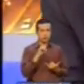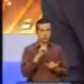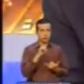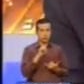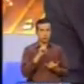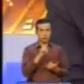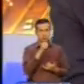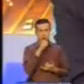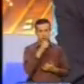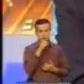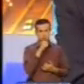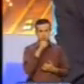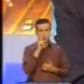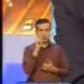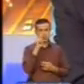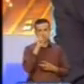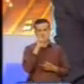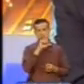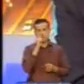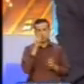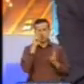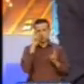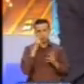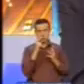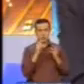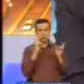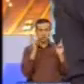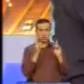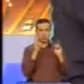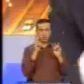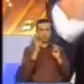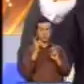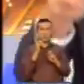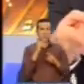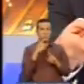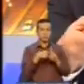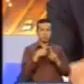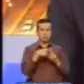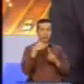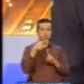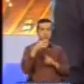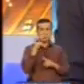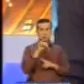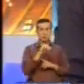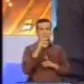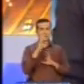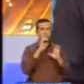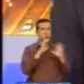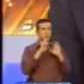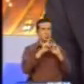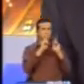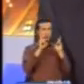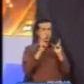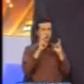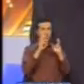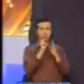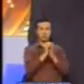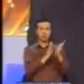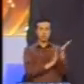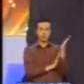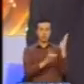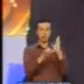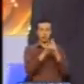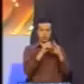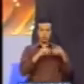pulso político sobre otro tema que tiene que ver con las reformas a las pensiones alimenticias, el próximo martes vamos a tratar casualmente sobre el proyecto de la ley